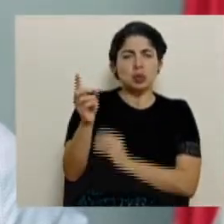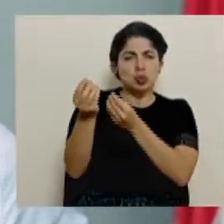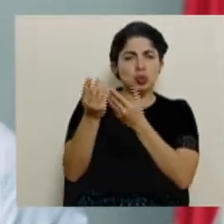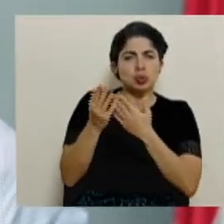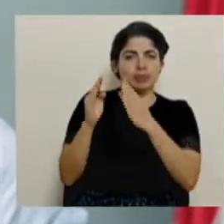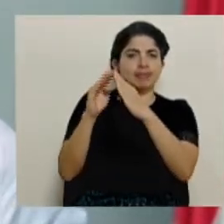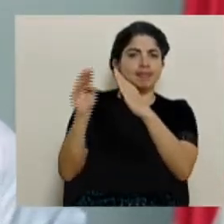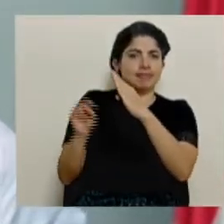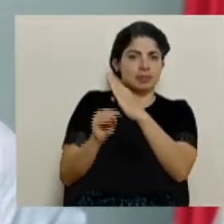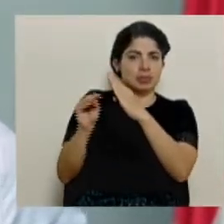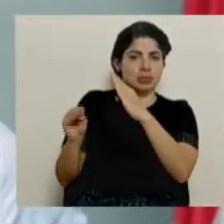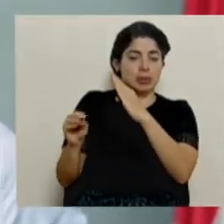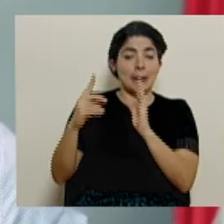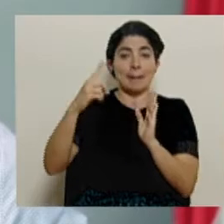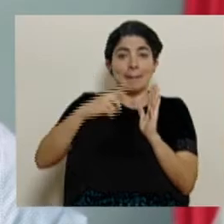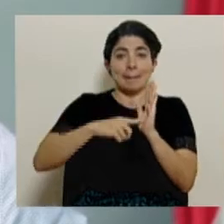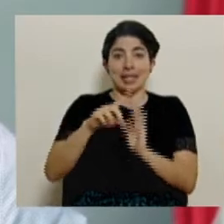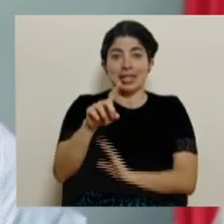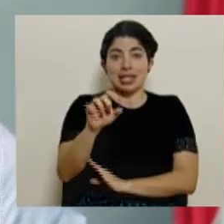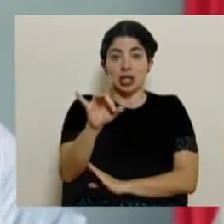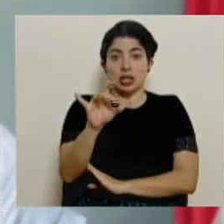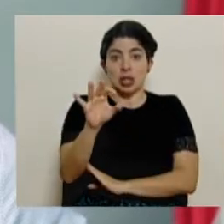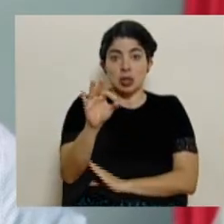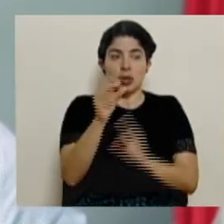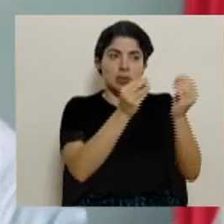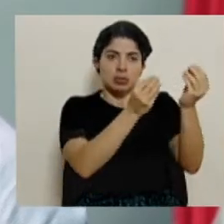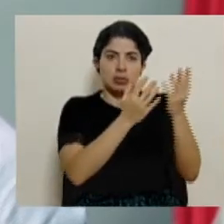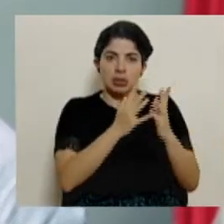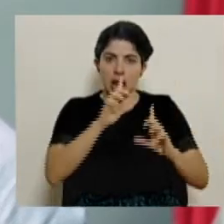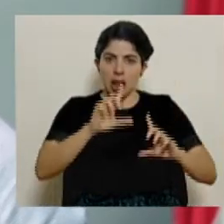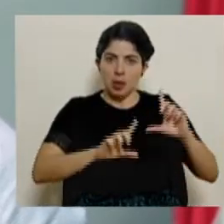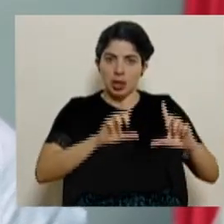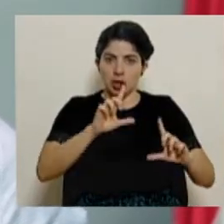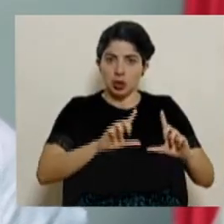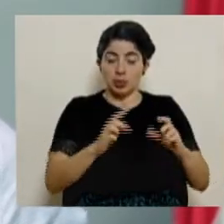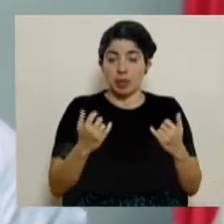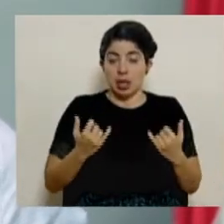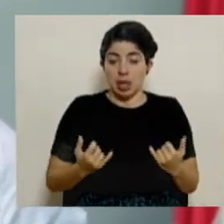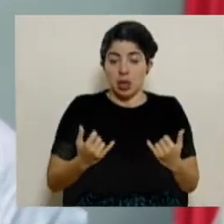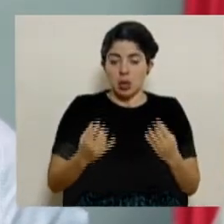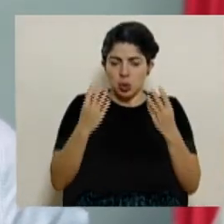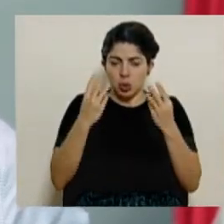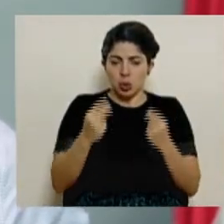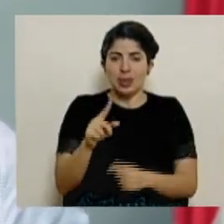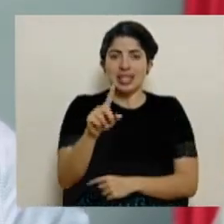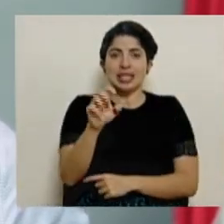nexo epidemiológico y 1.189 por laboratorio. Se contabilizan